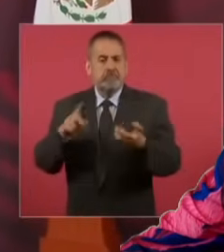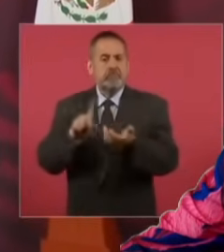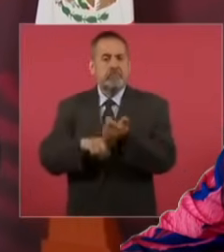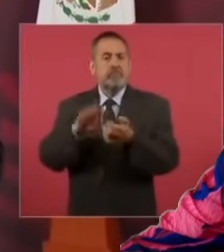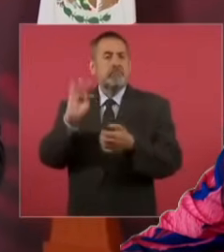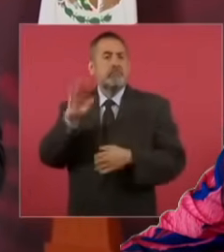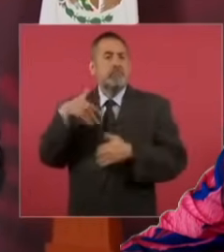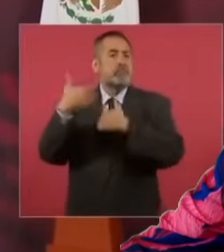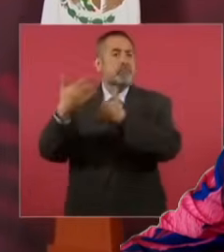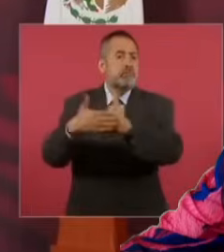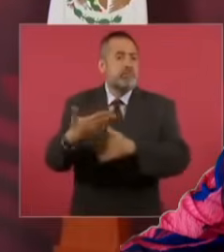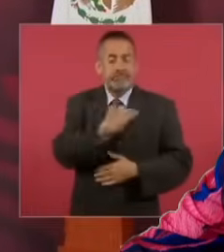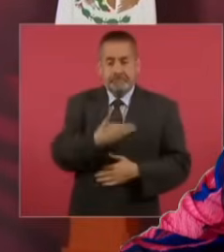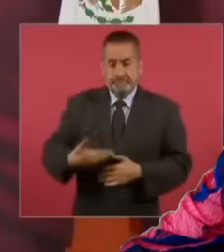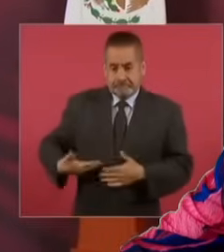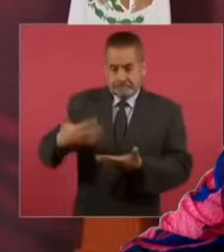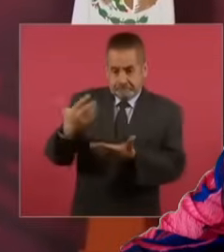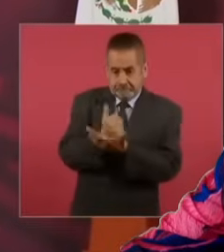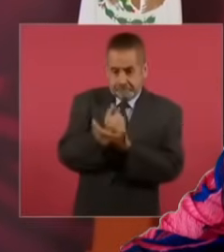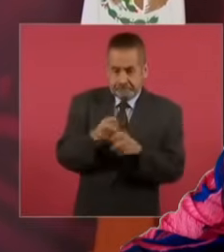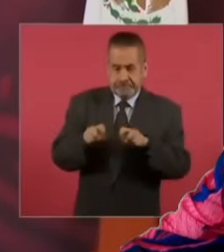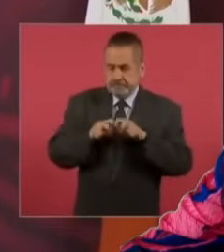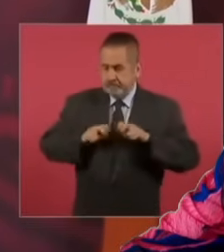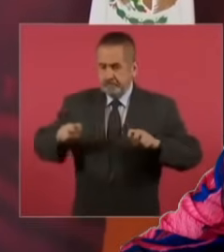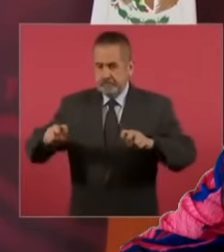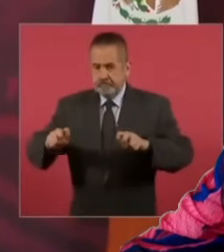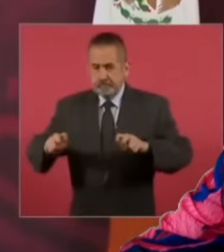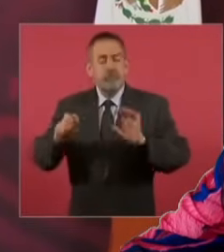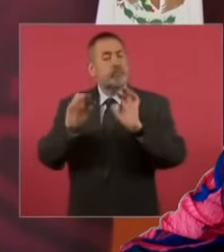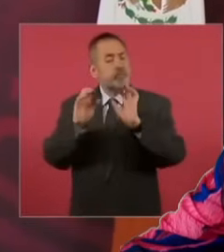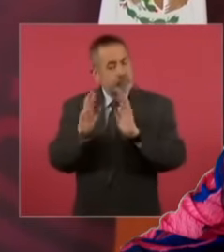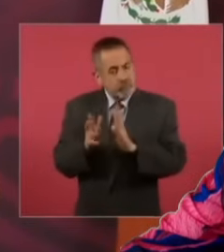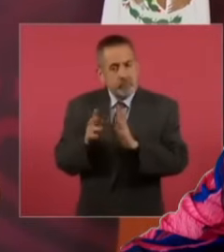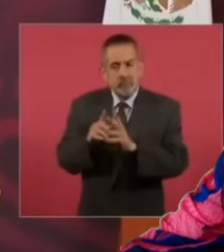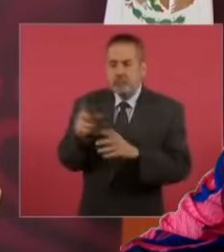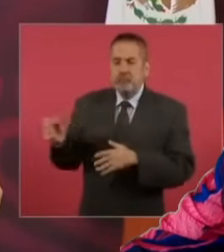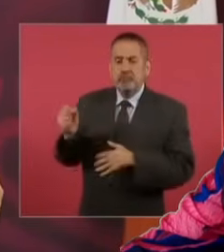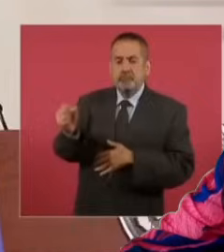o ser dirigente